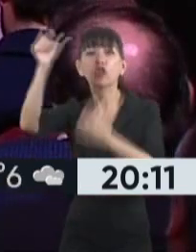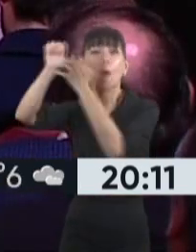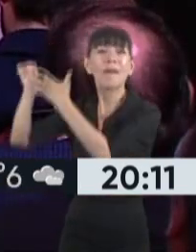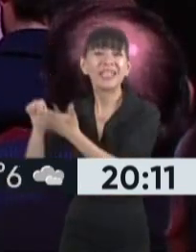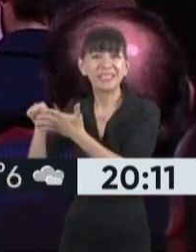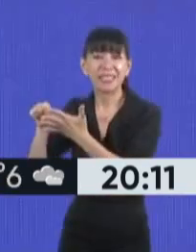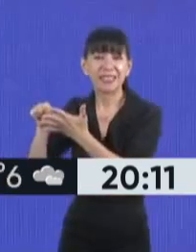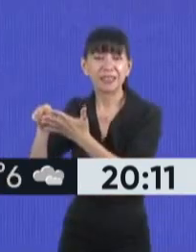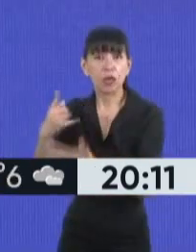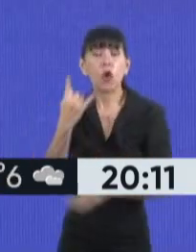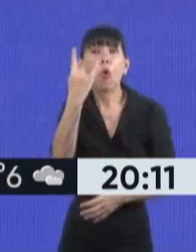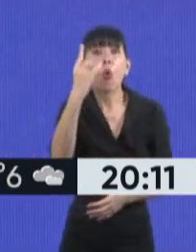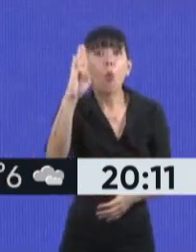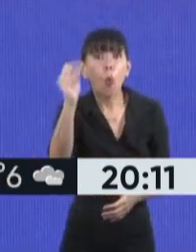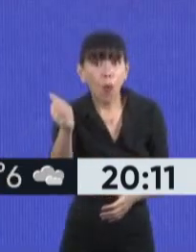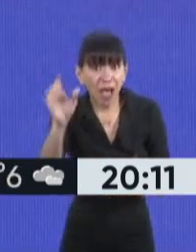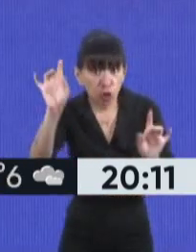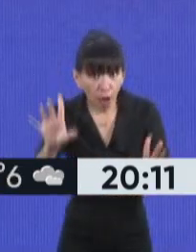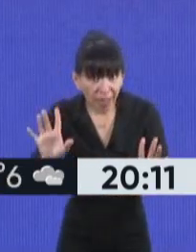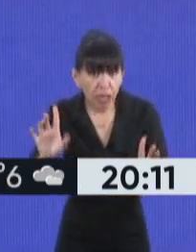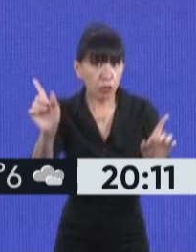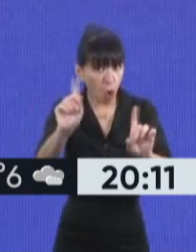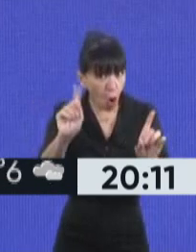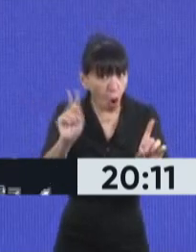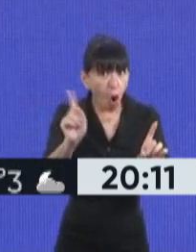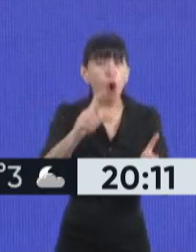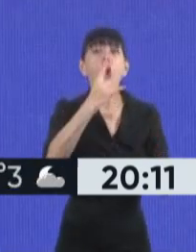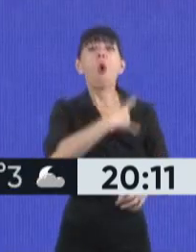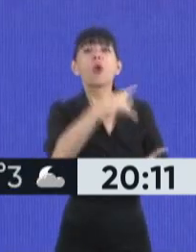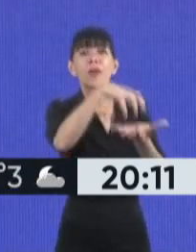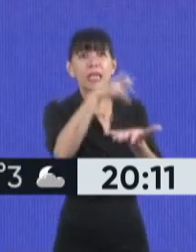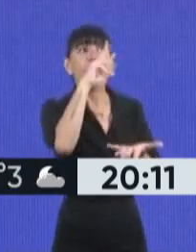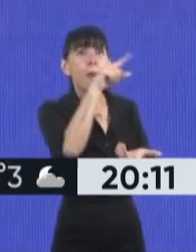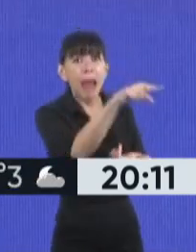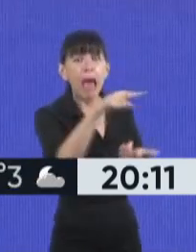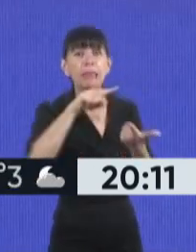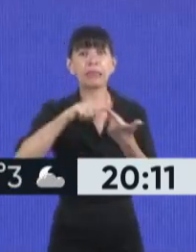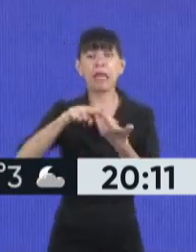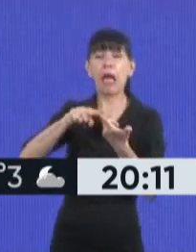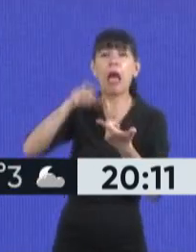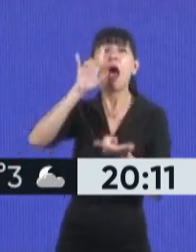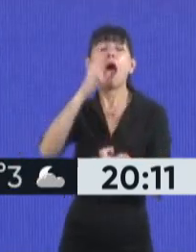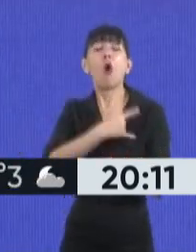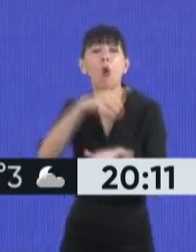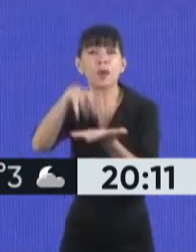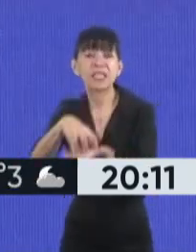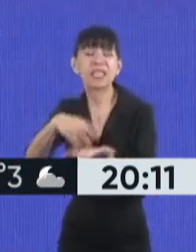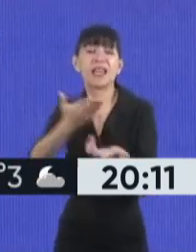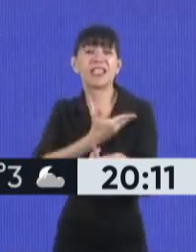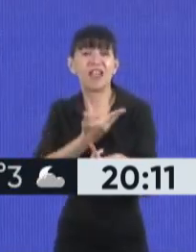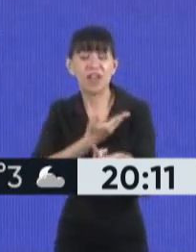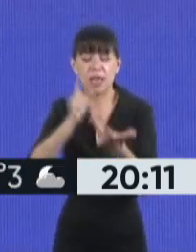No solo la de Buenos Aires, la de La Plata, la de Santa Fe, la de Córdoba.